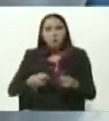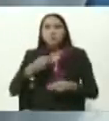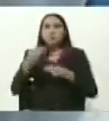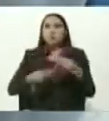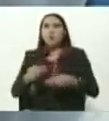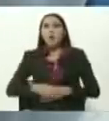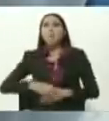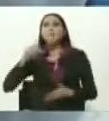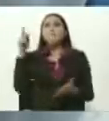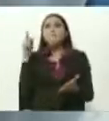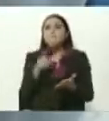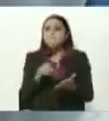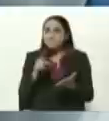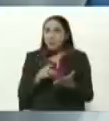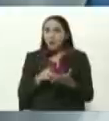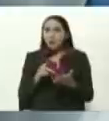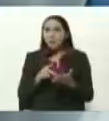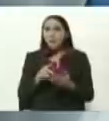participar